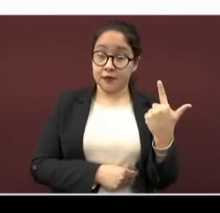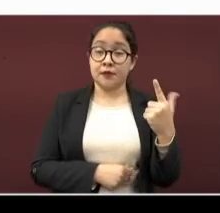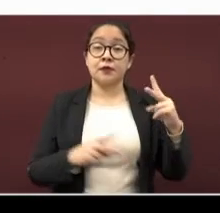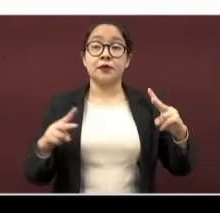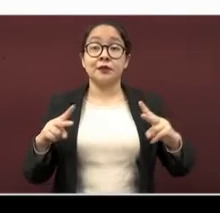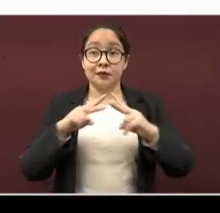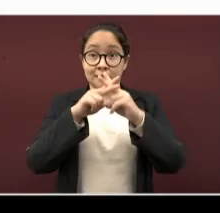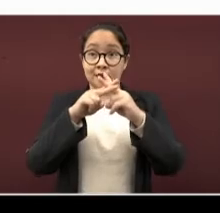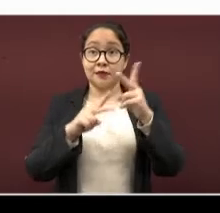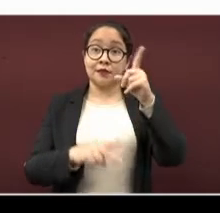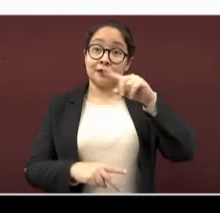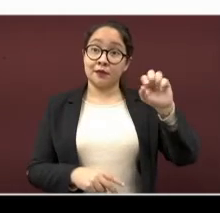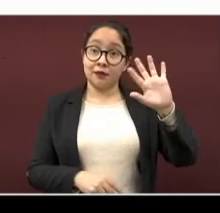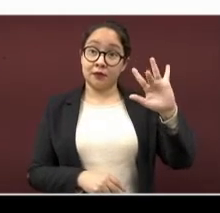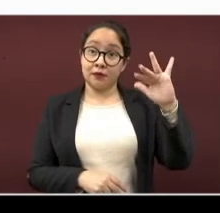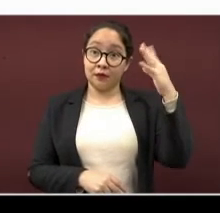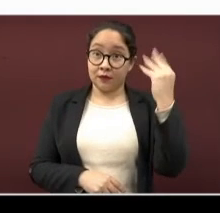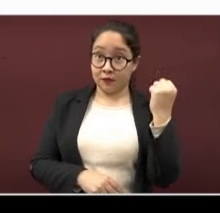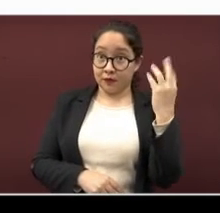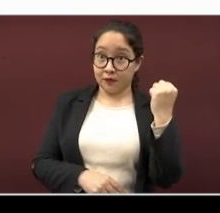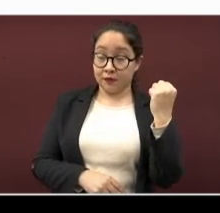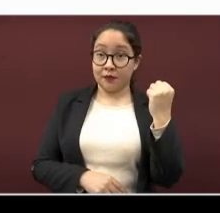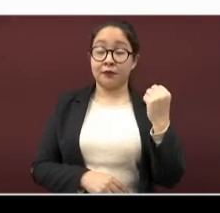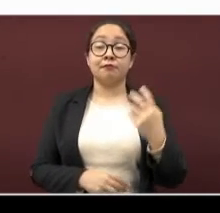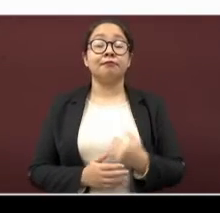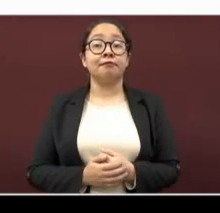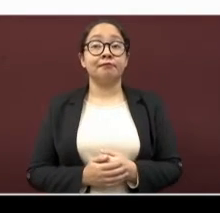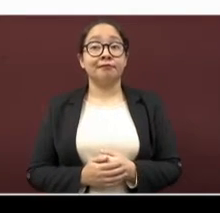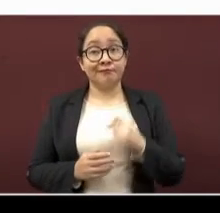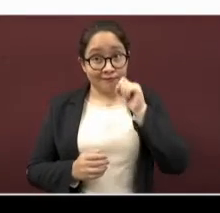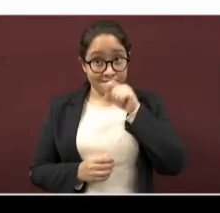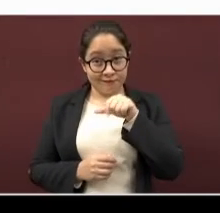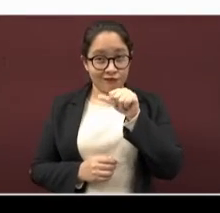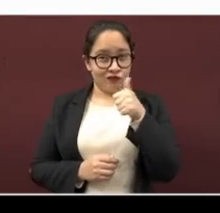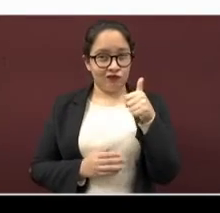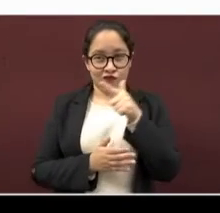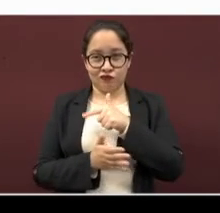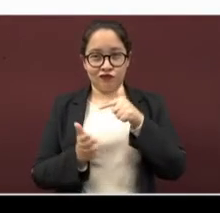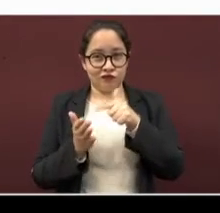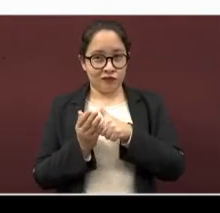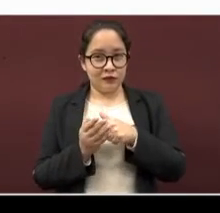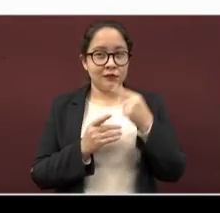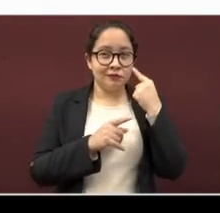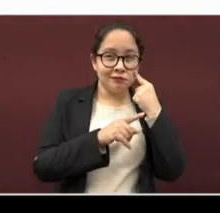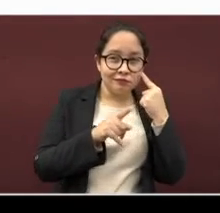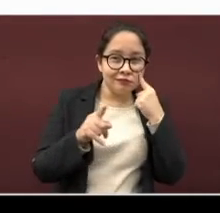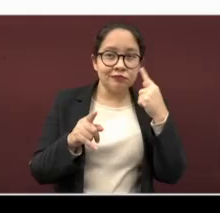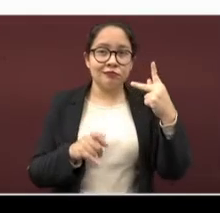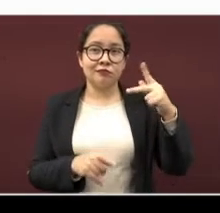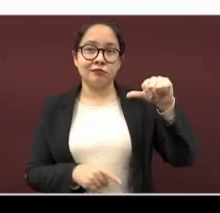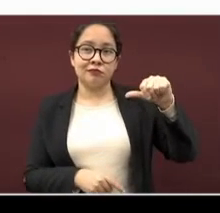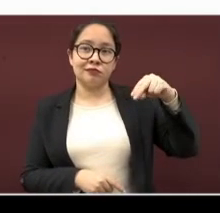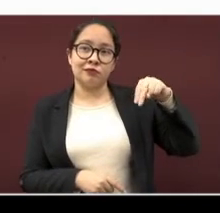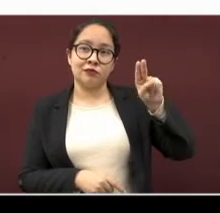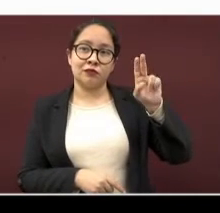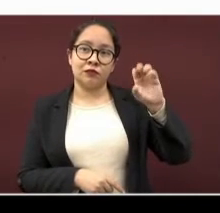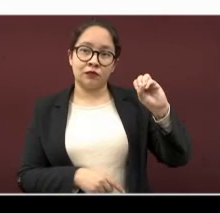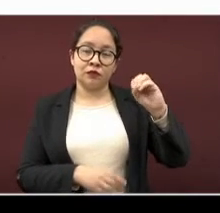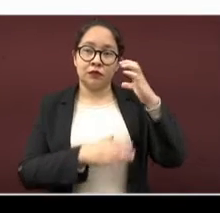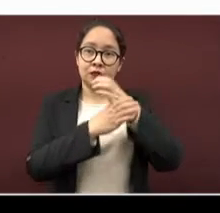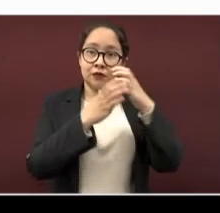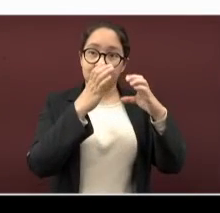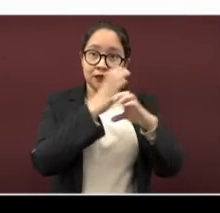poza rica- 154 así también destacan otros municipios como pánuco cosamaloapan